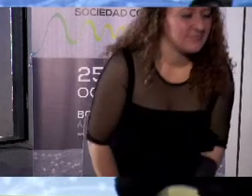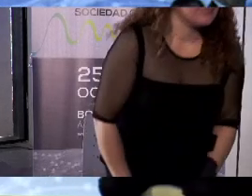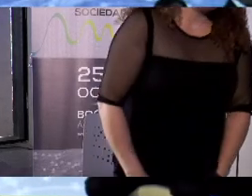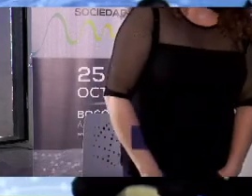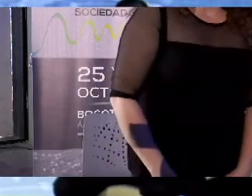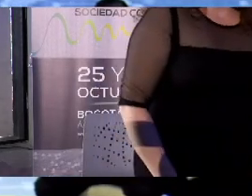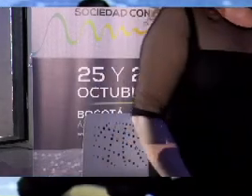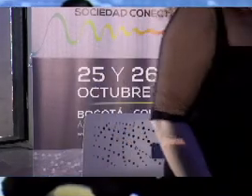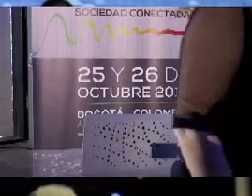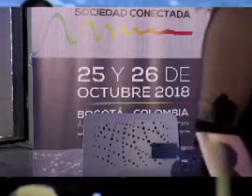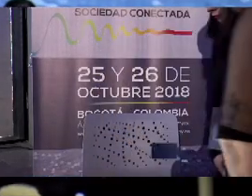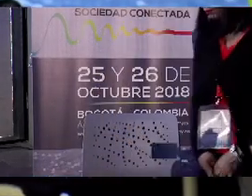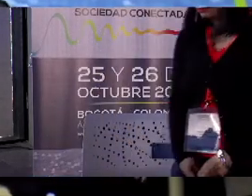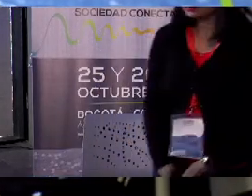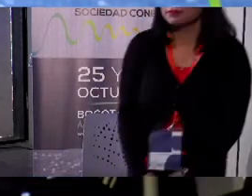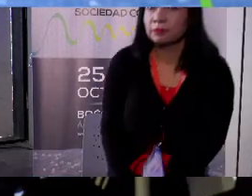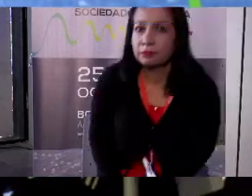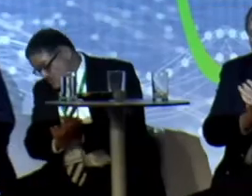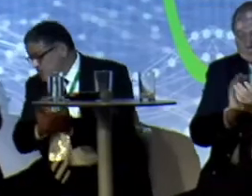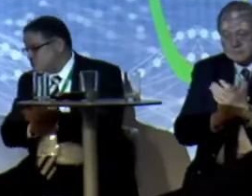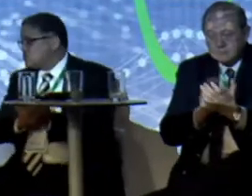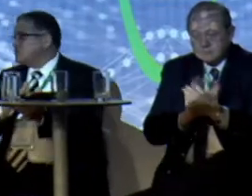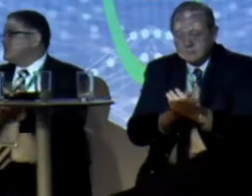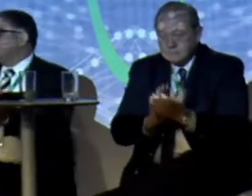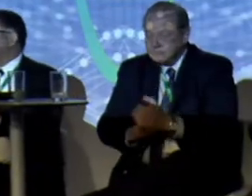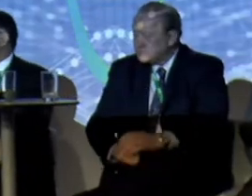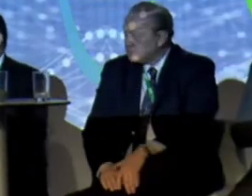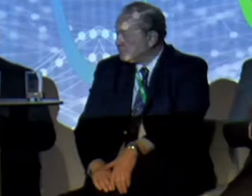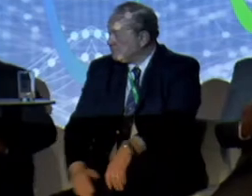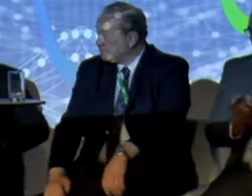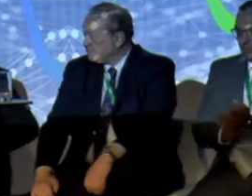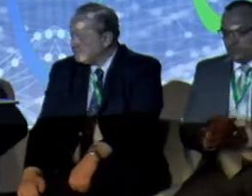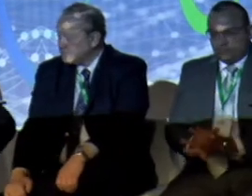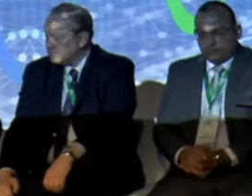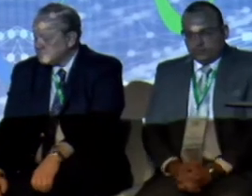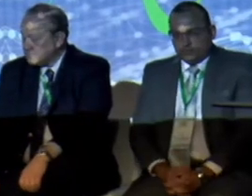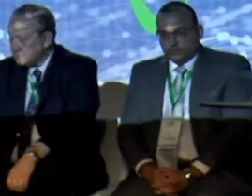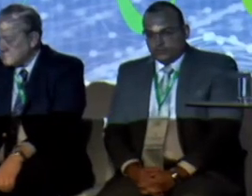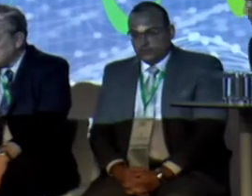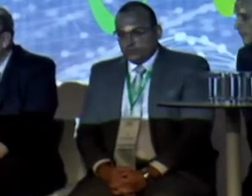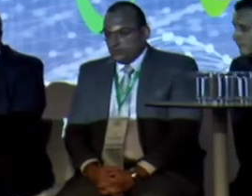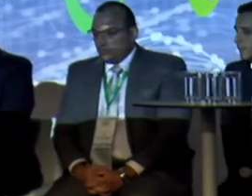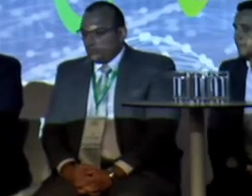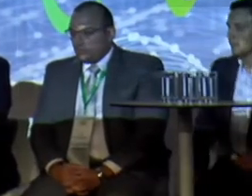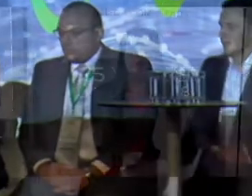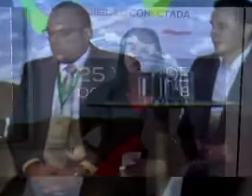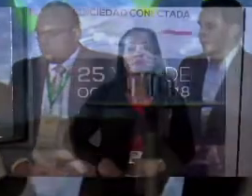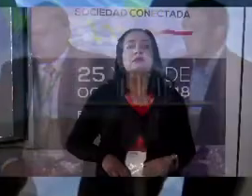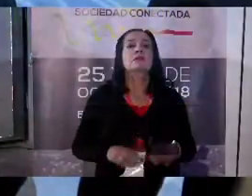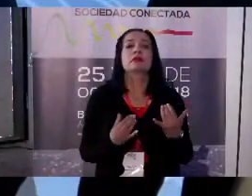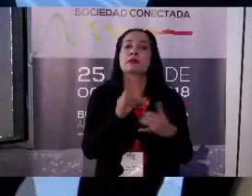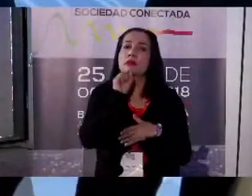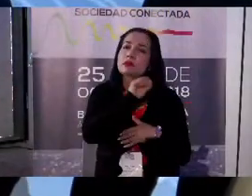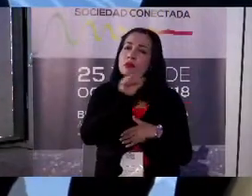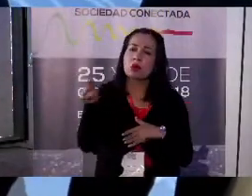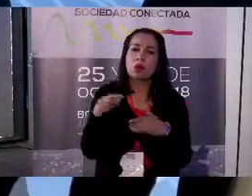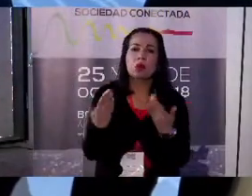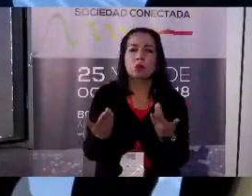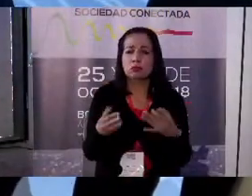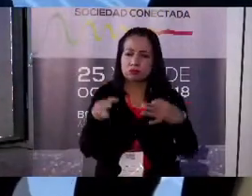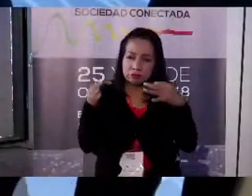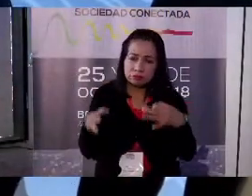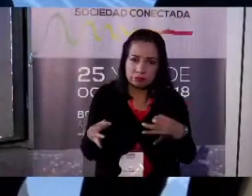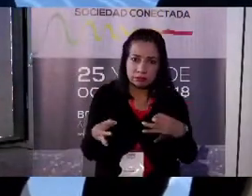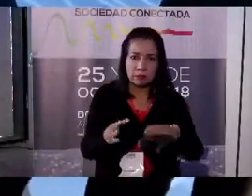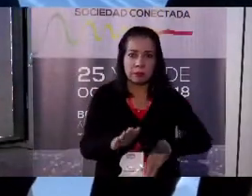presentación de plan tal vez una una una pregunta que me surge es cómo cómo convencen al a